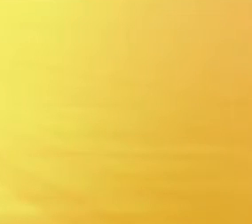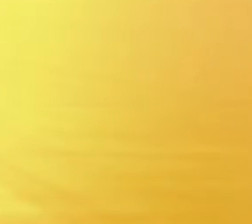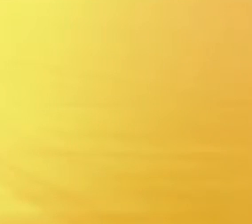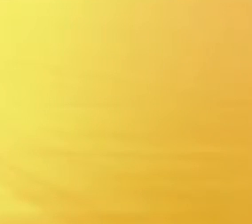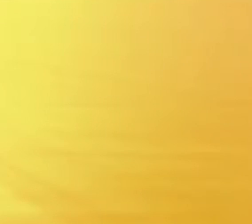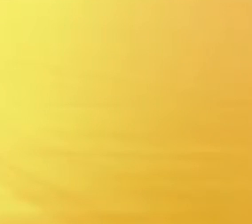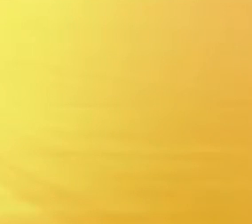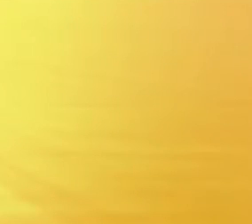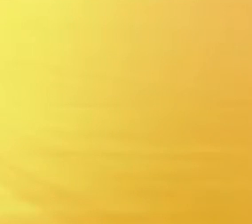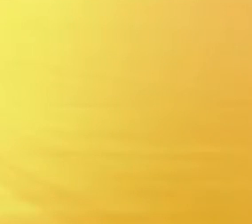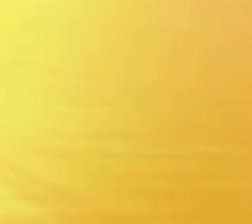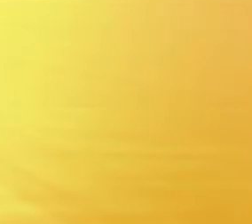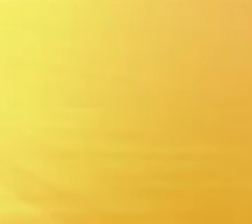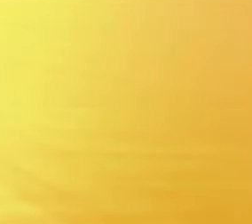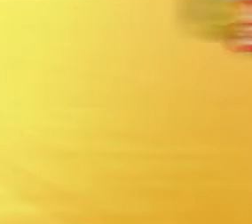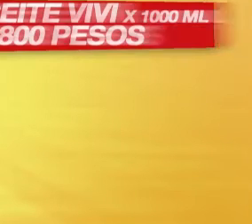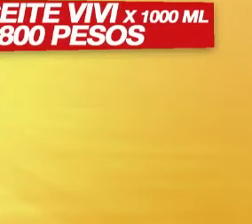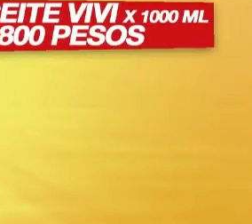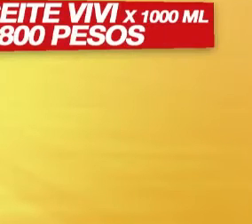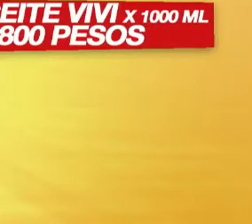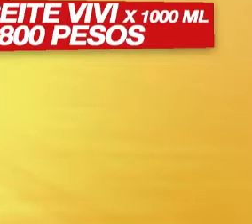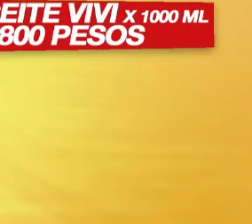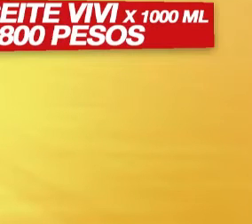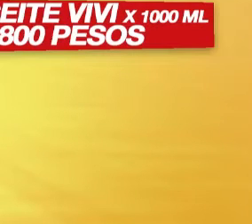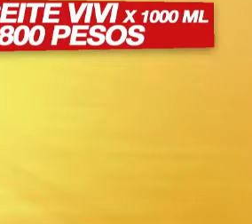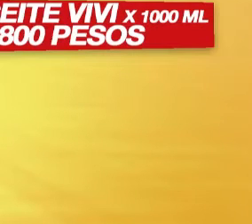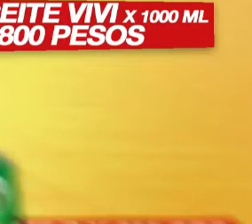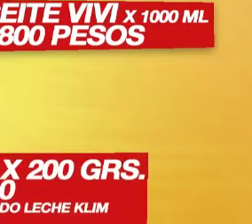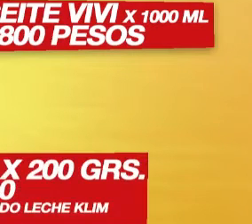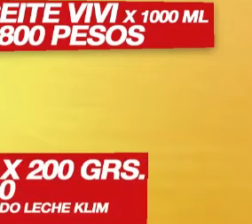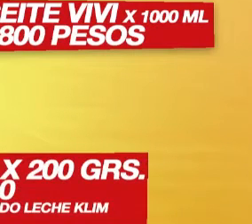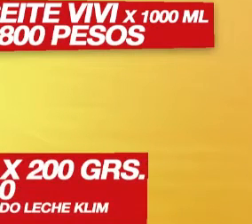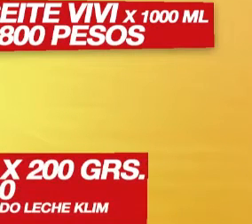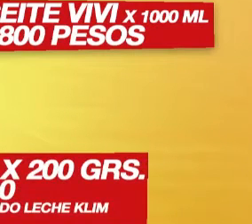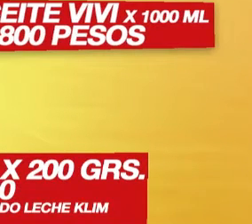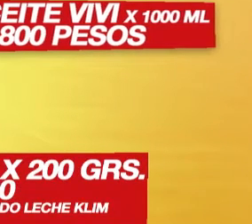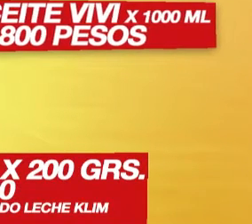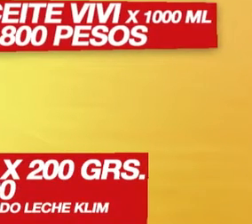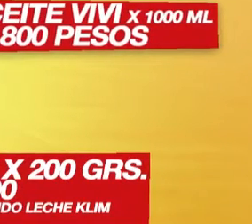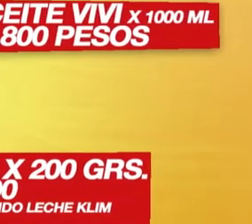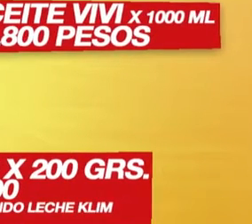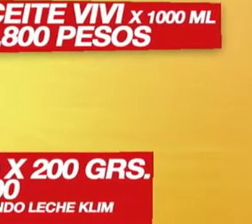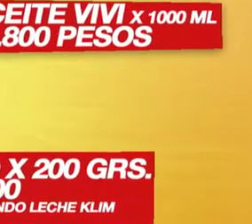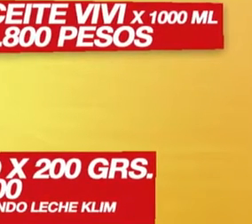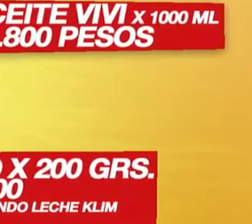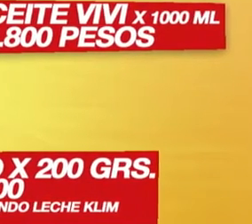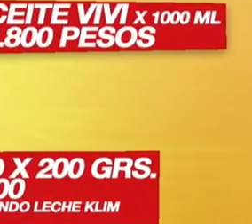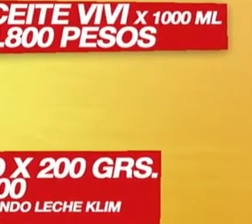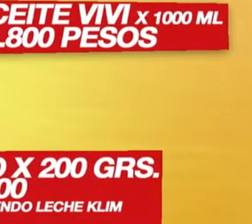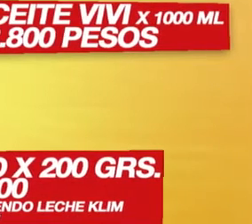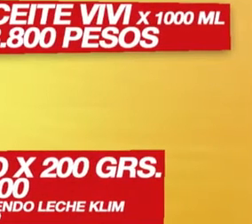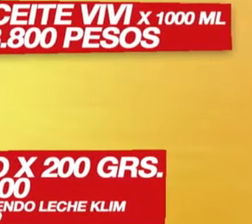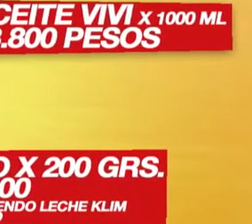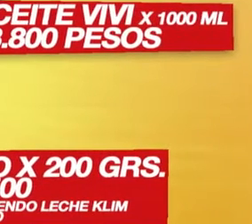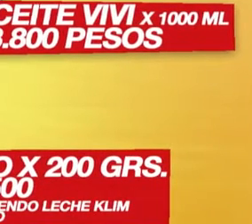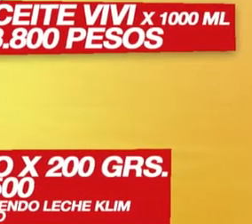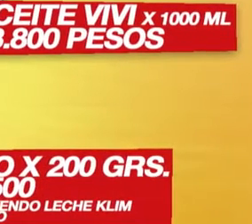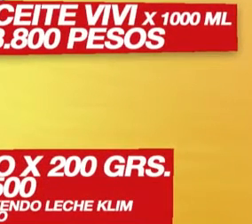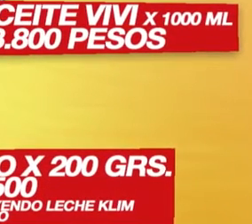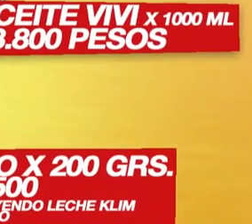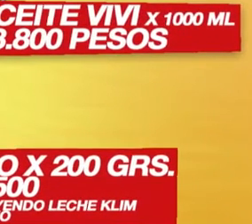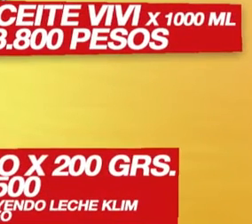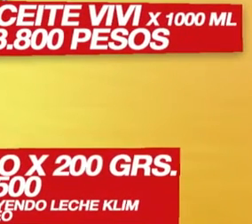Grandes descuentos en la quinta de Torcoroma y del Parque. Por mercados superiores a 60 mil pesos. Lleve aceite Vivi por 3.800 pesos y Milo de